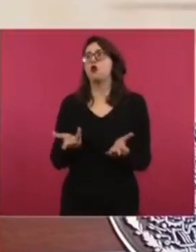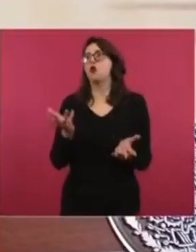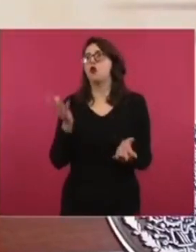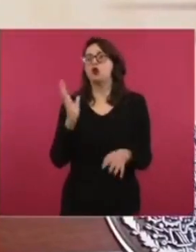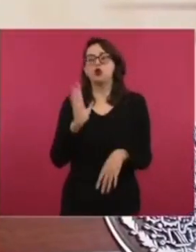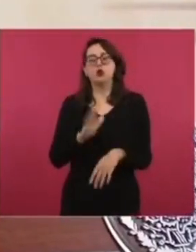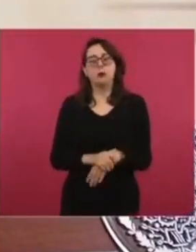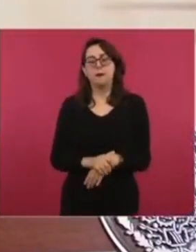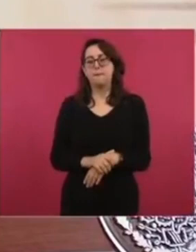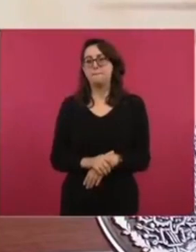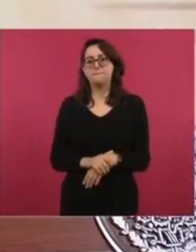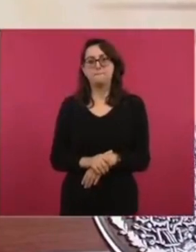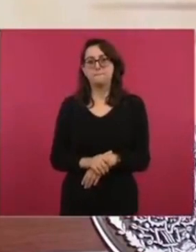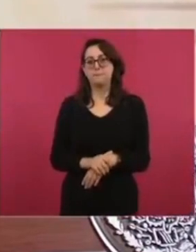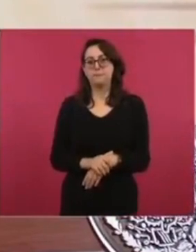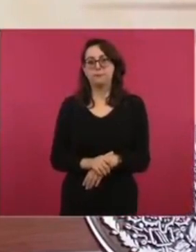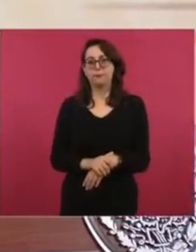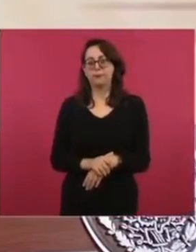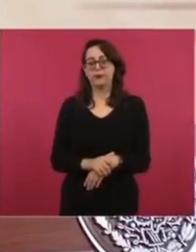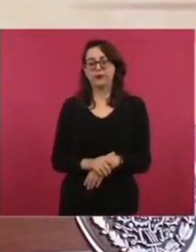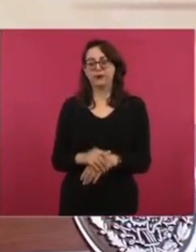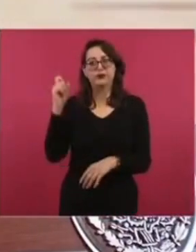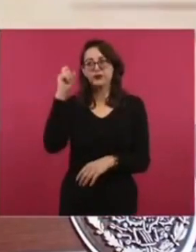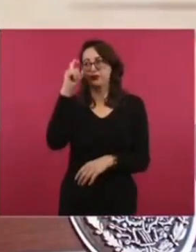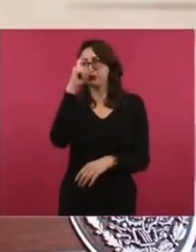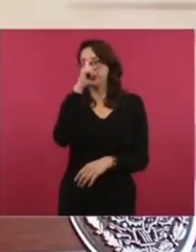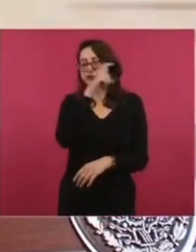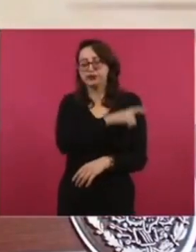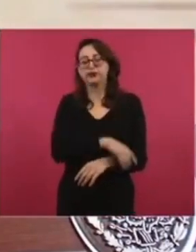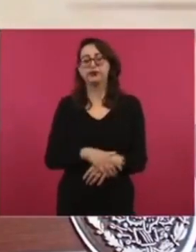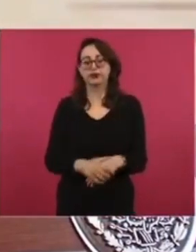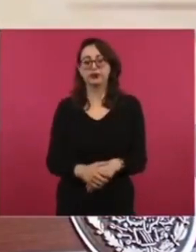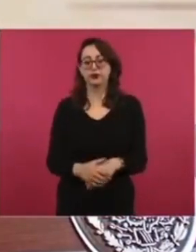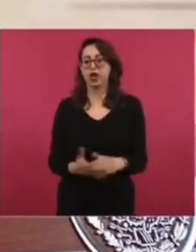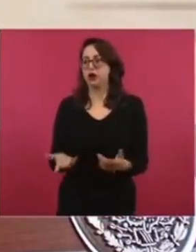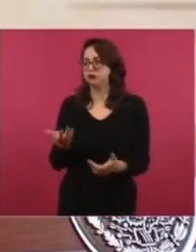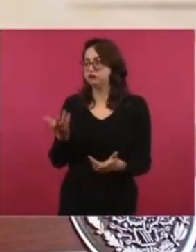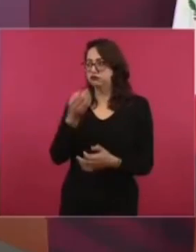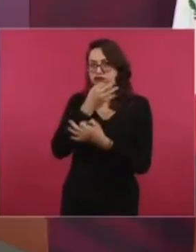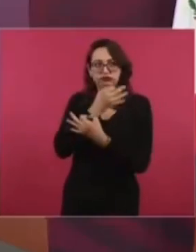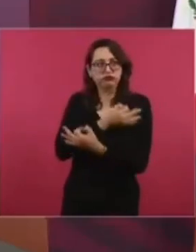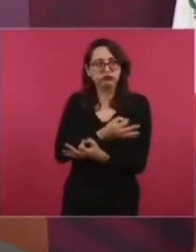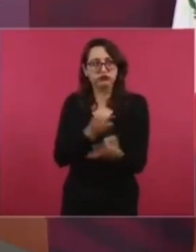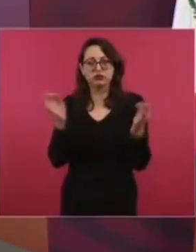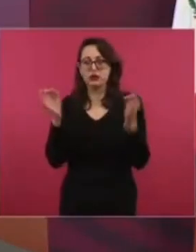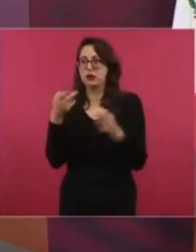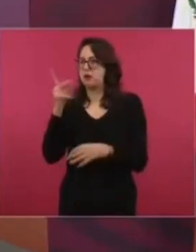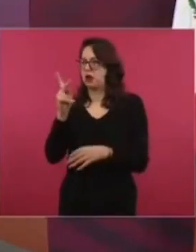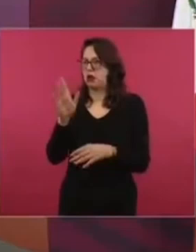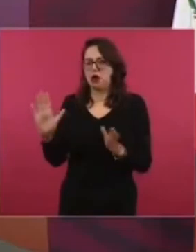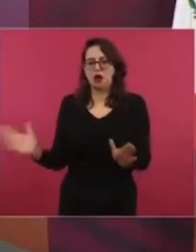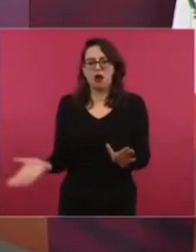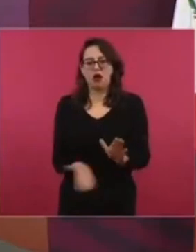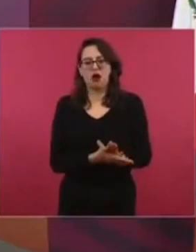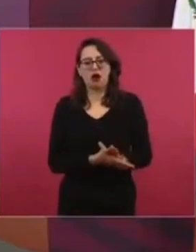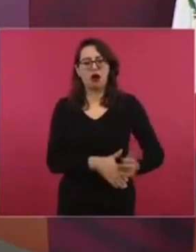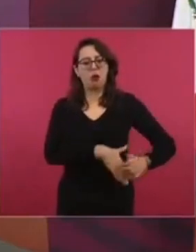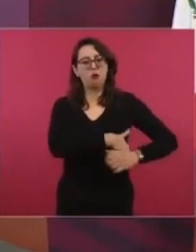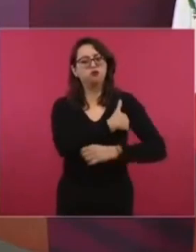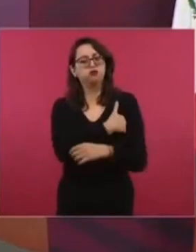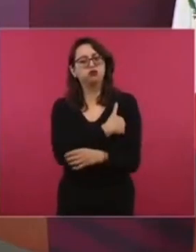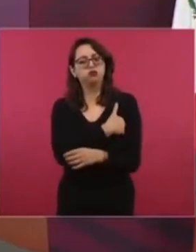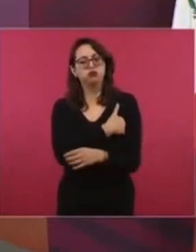pues complejo No pues que lo informen pero ocho meses